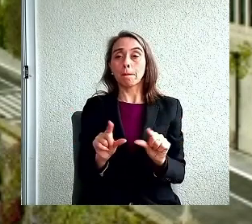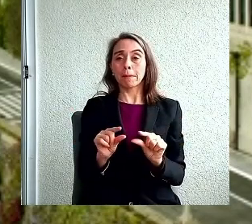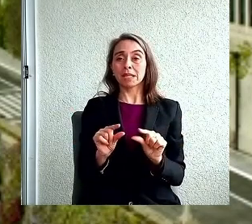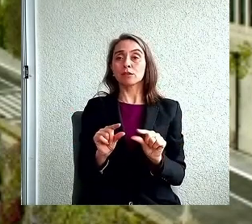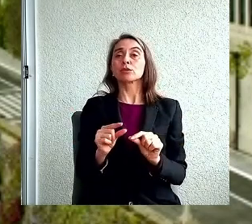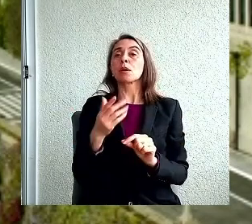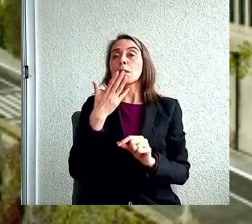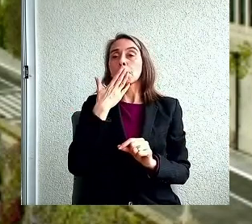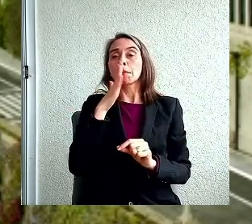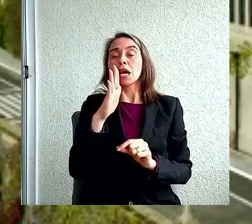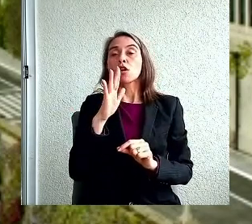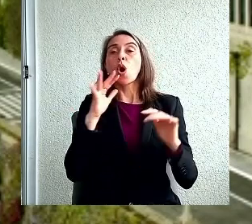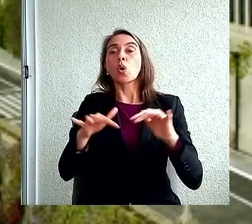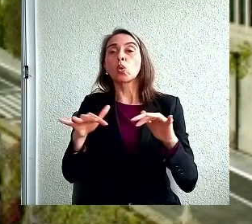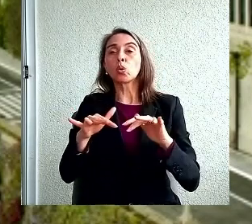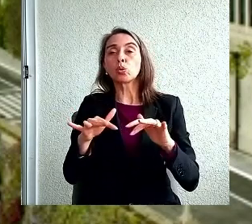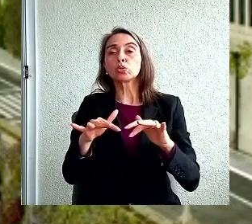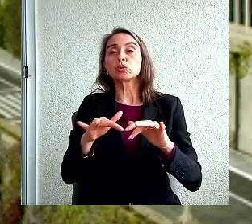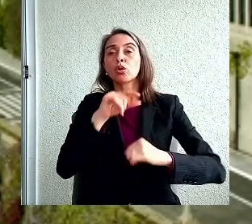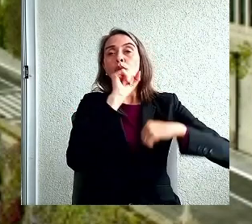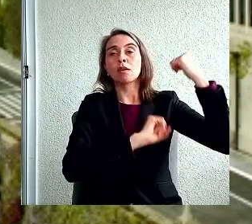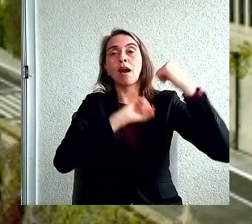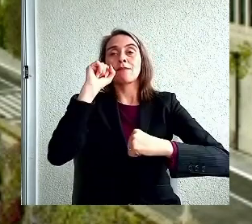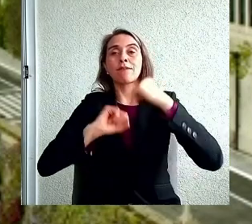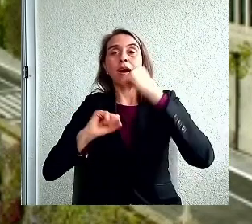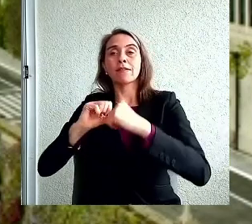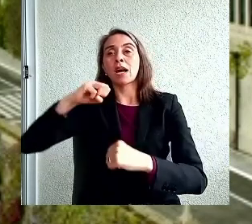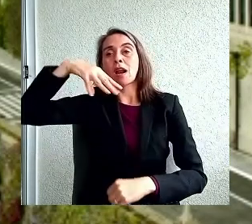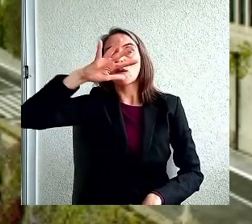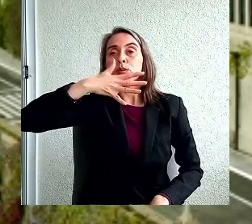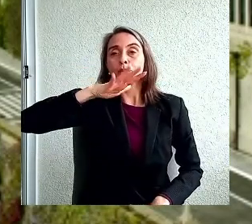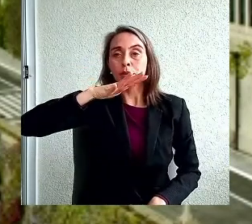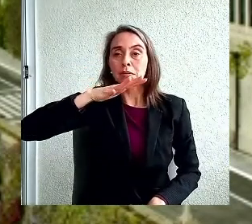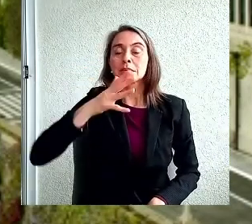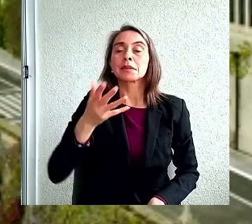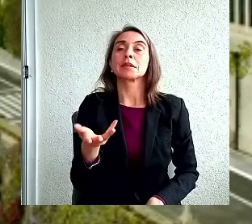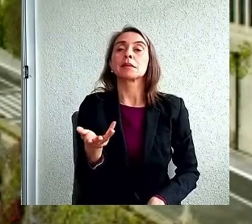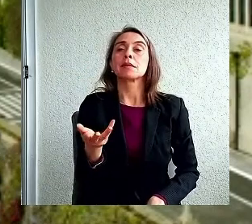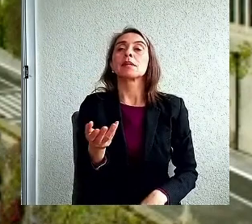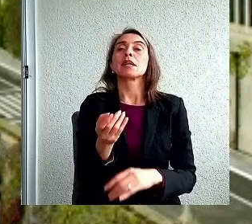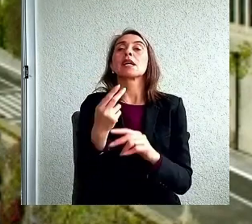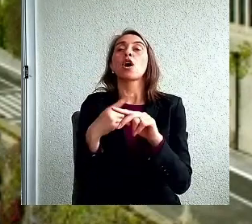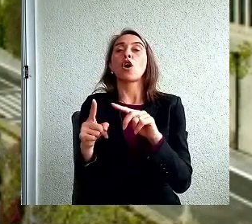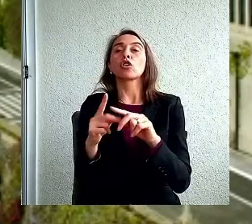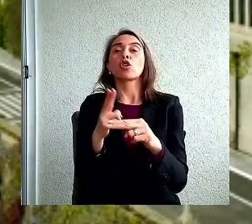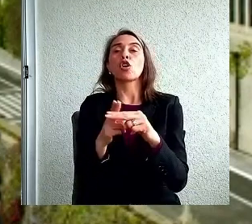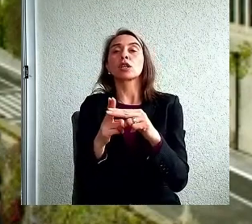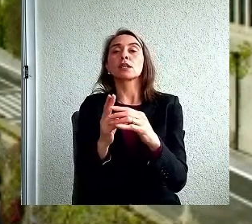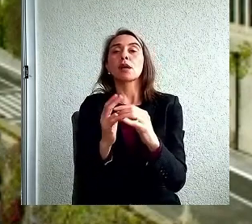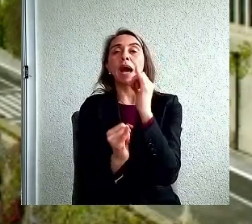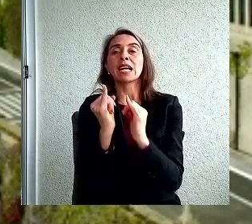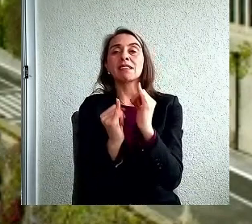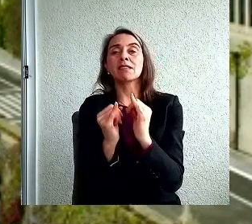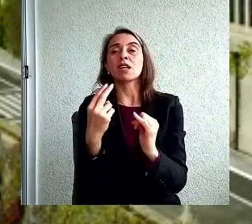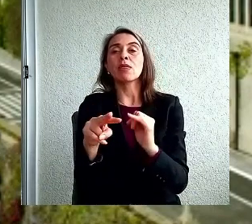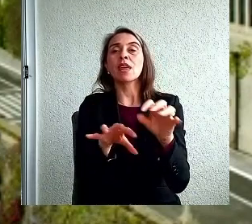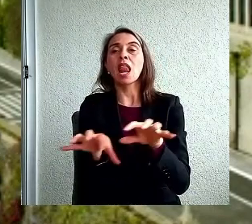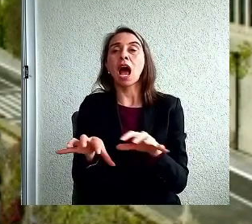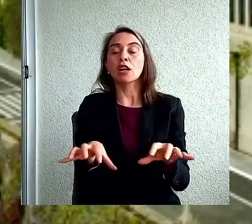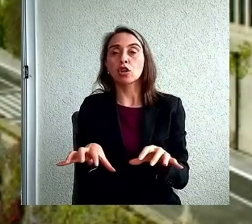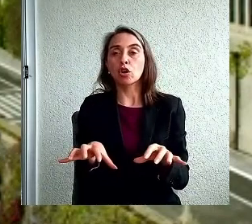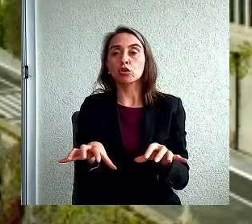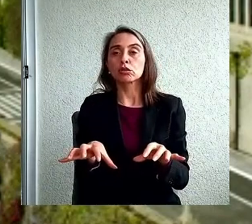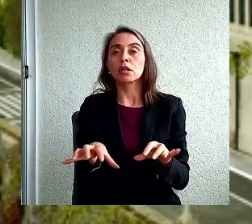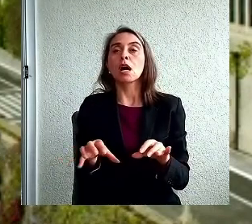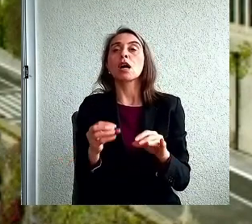estos procesos. También está por medio, obviamente, lo que es Internet de las Cosas, o sea, los sistemas de información embebida que nos